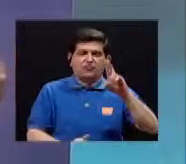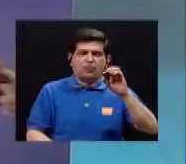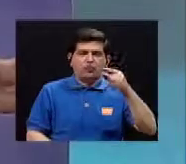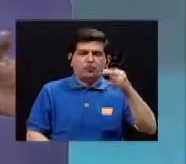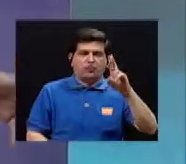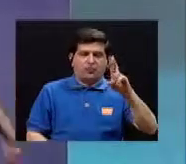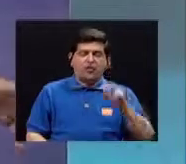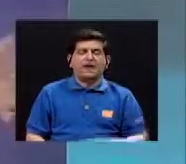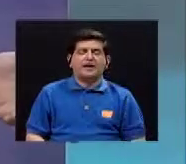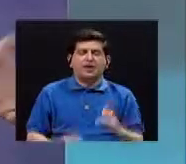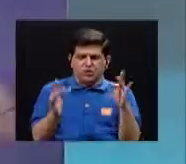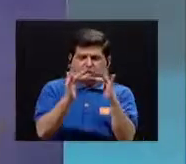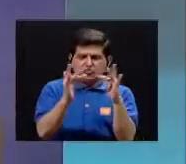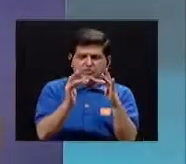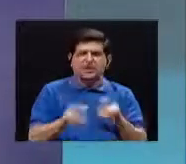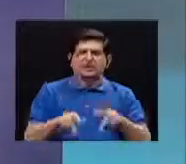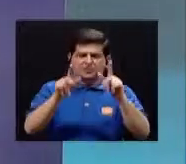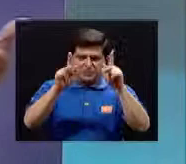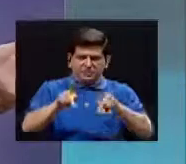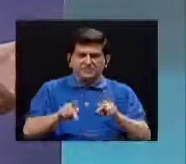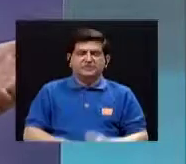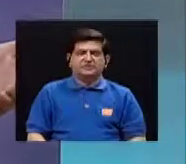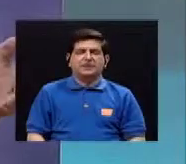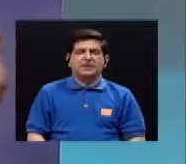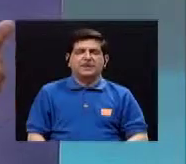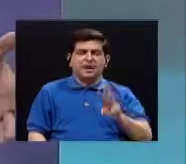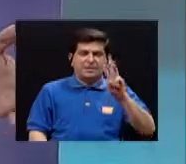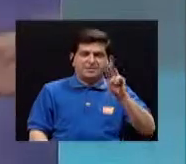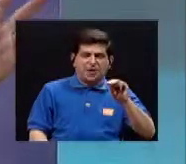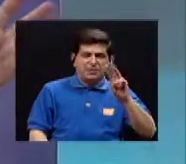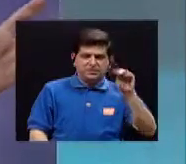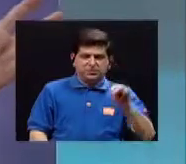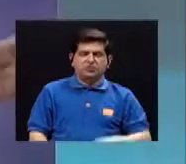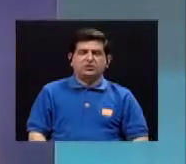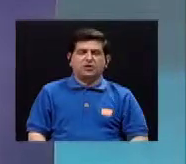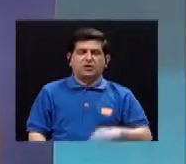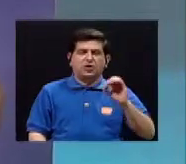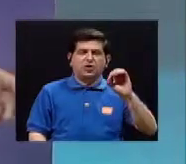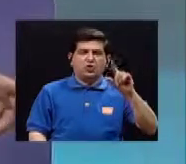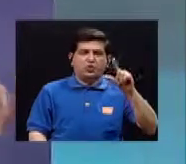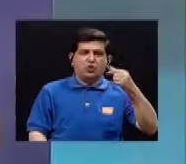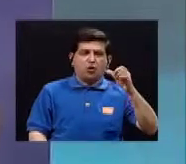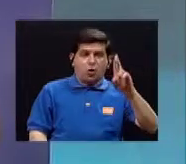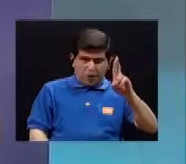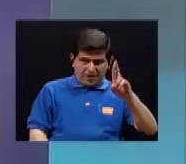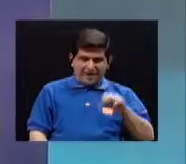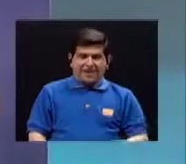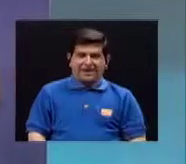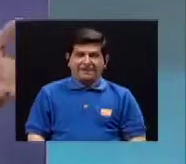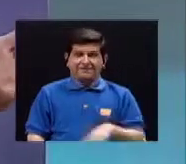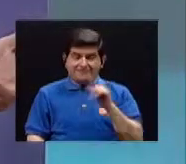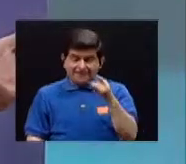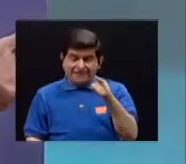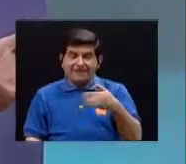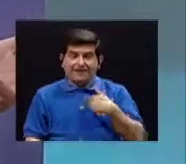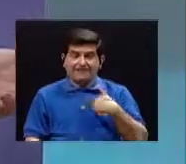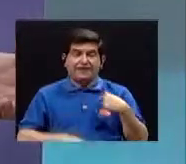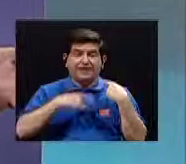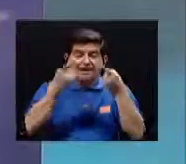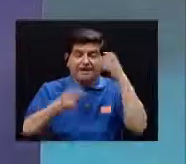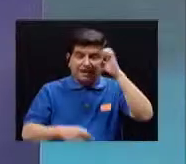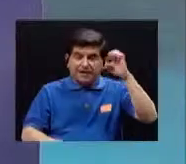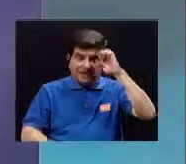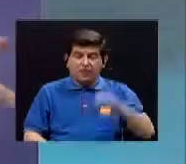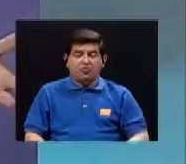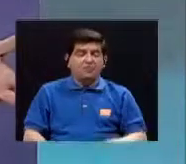tuvo diferentes acercamientos al personaje mauricio soler que hace de mauricio montero o el xerez tenía